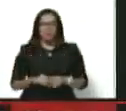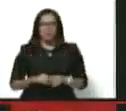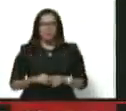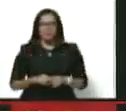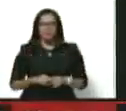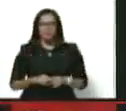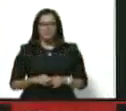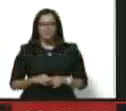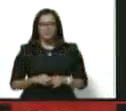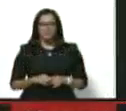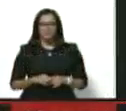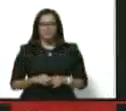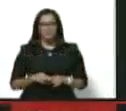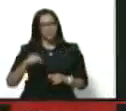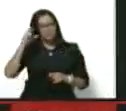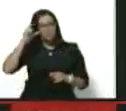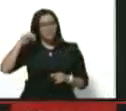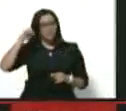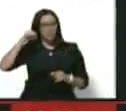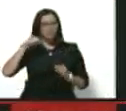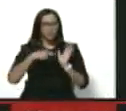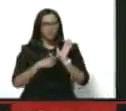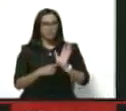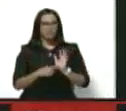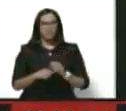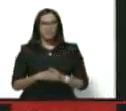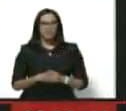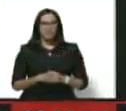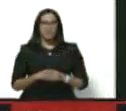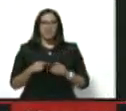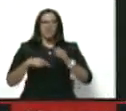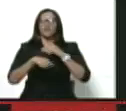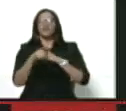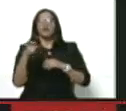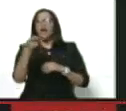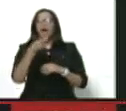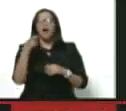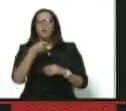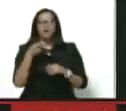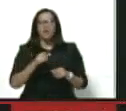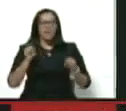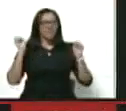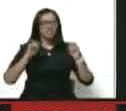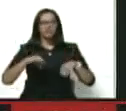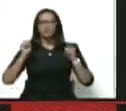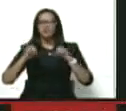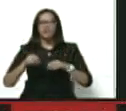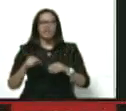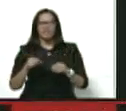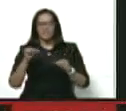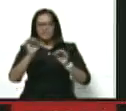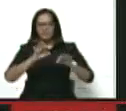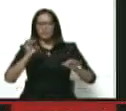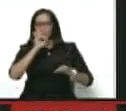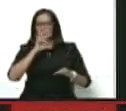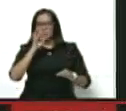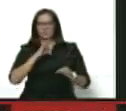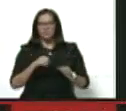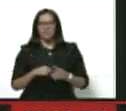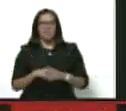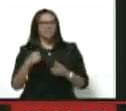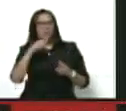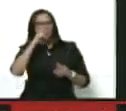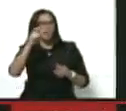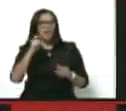Yo creo que ese video tú lo mostraste. Salieron ellos a buscar un sitio donde había una basura, porque no estaba recogida. Y a decir,